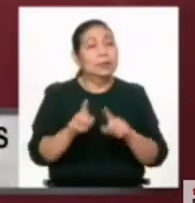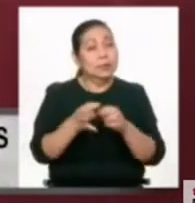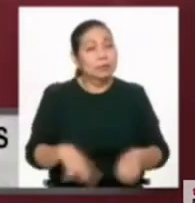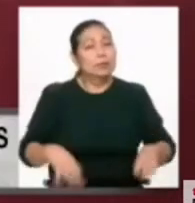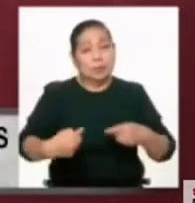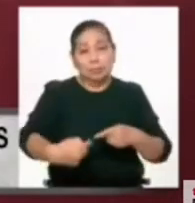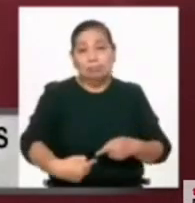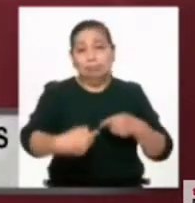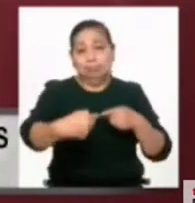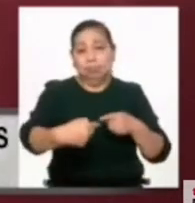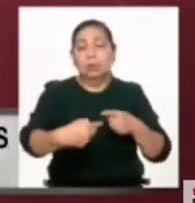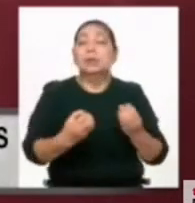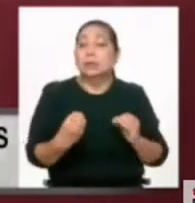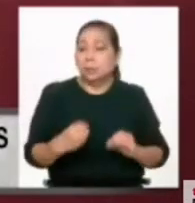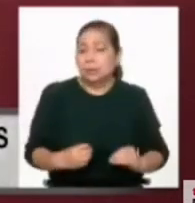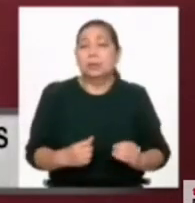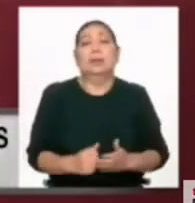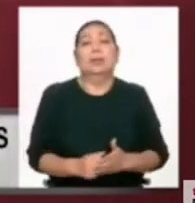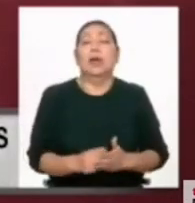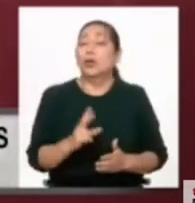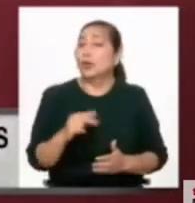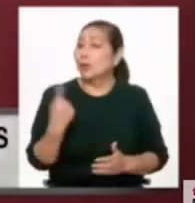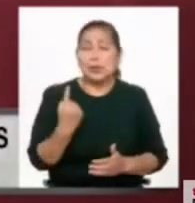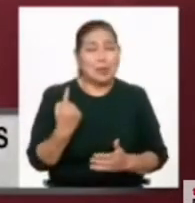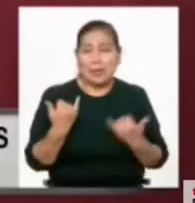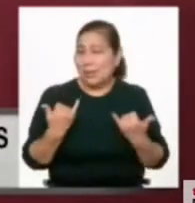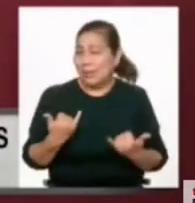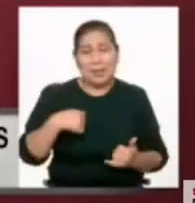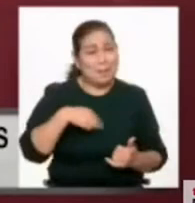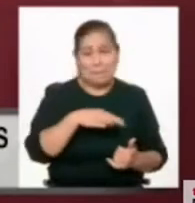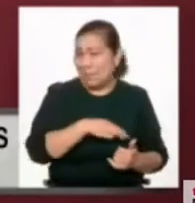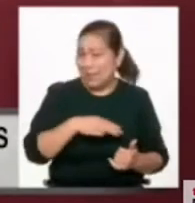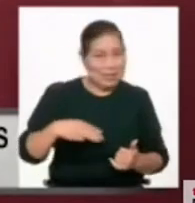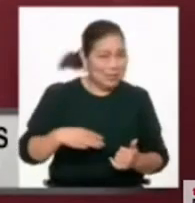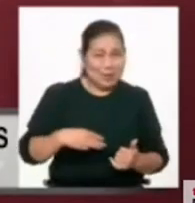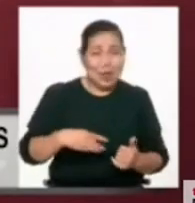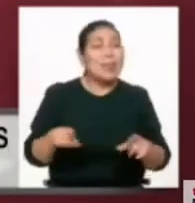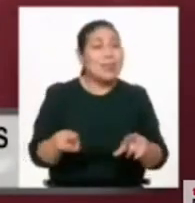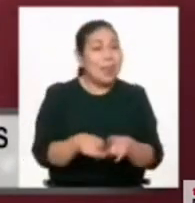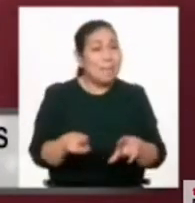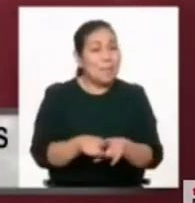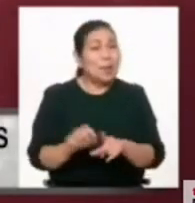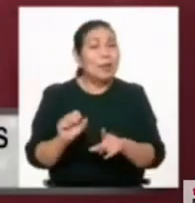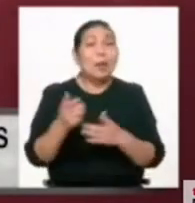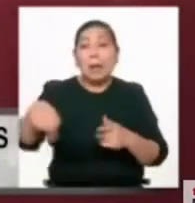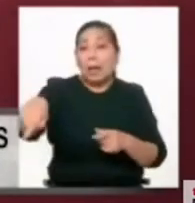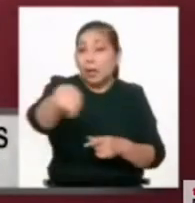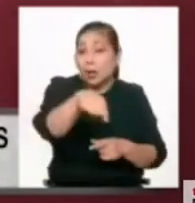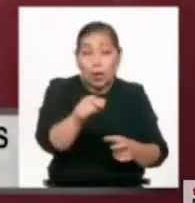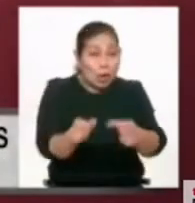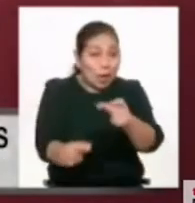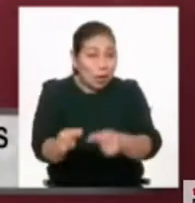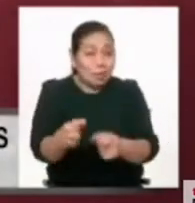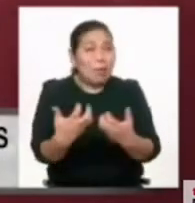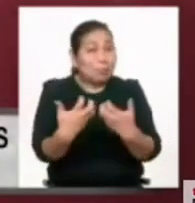importantes desafíos para convocar no solamente desde esta instancia de ministros, sino también para que la sociedad civil,